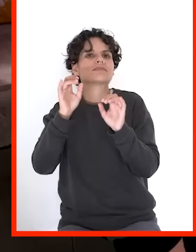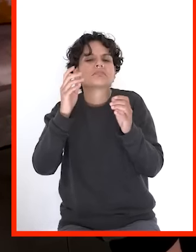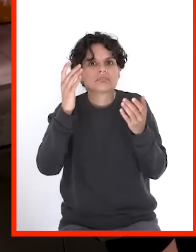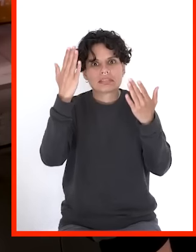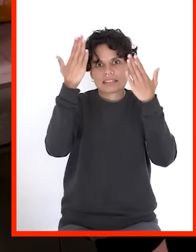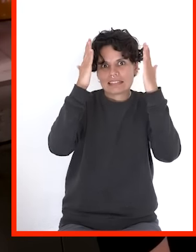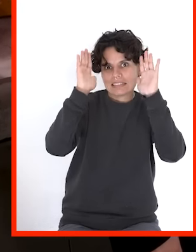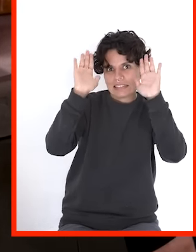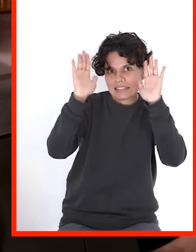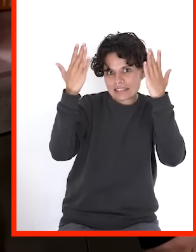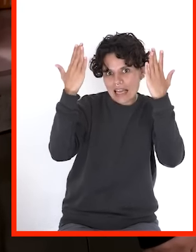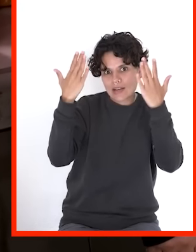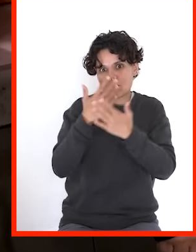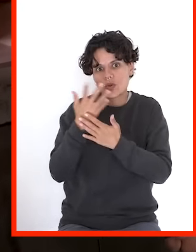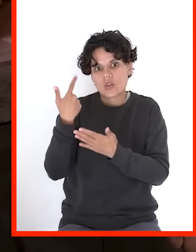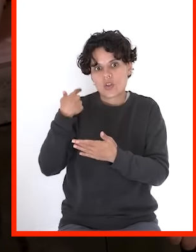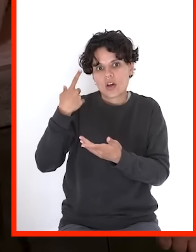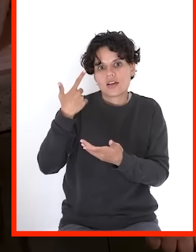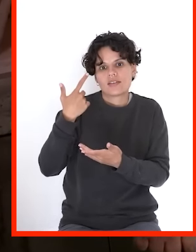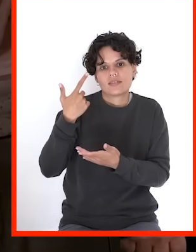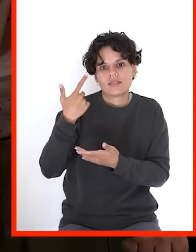viendo,